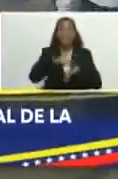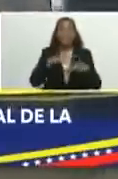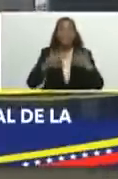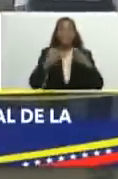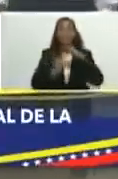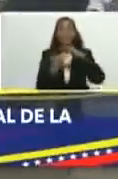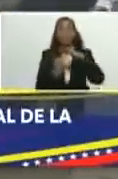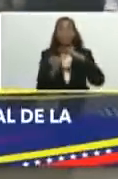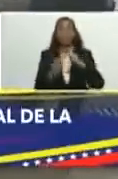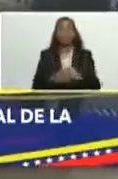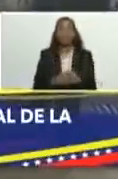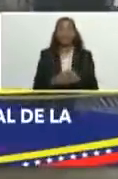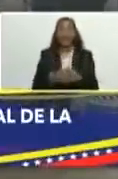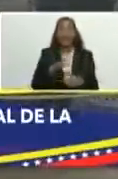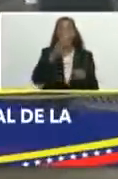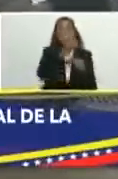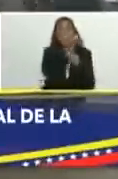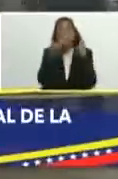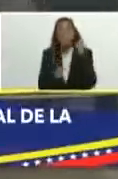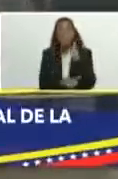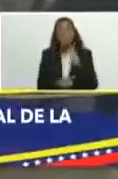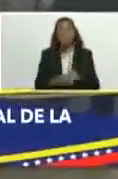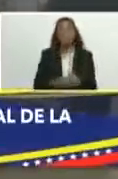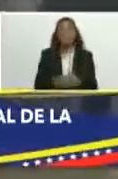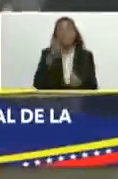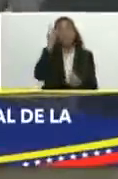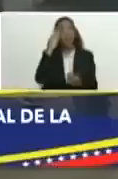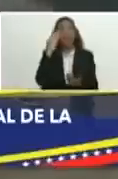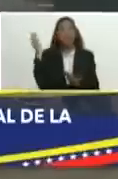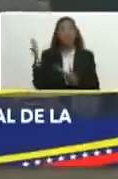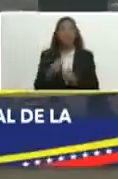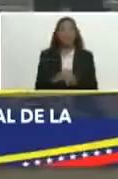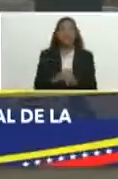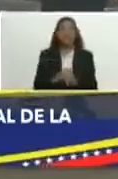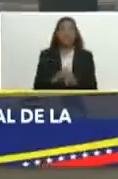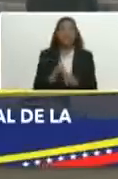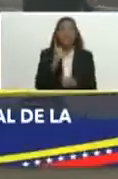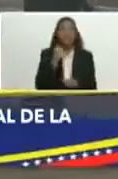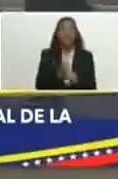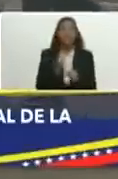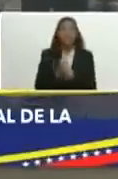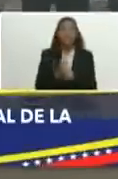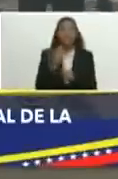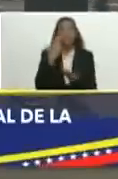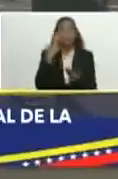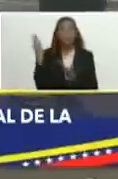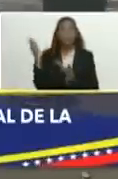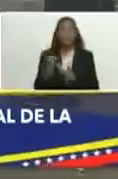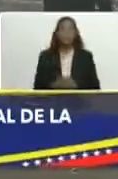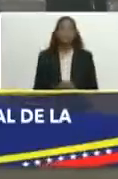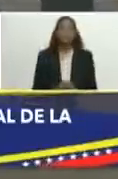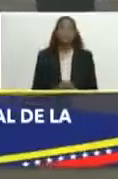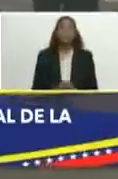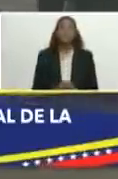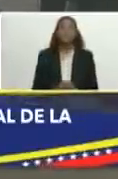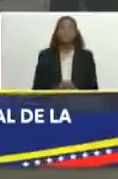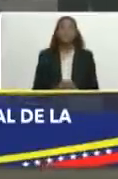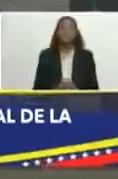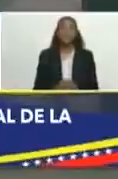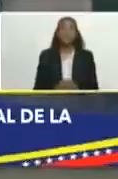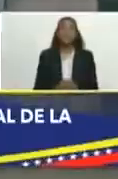Industria, nuestra vicepresidenta ejecutiva y la primera combatiente Cilia Flores, aquí vamos, y la primera